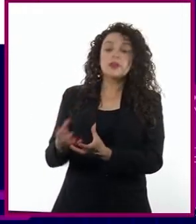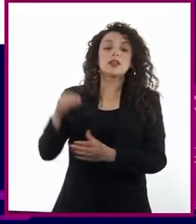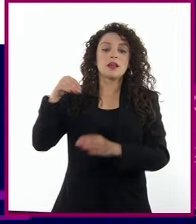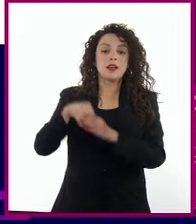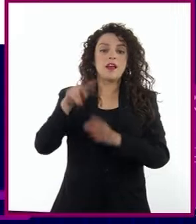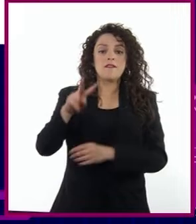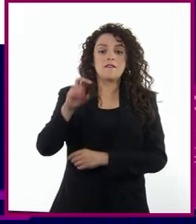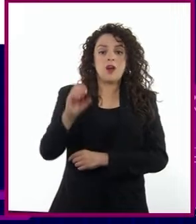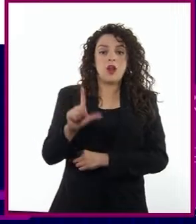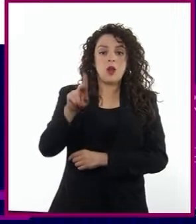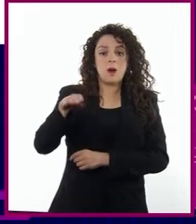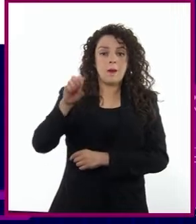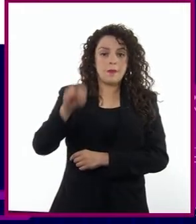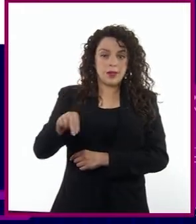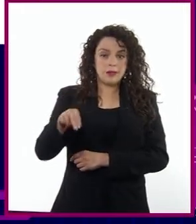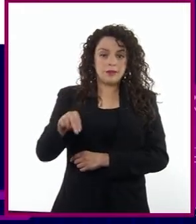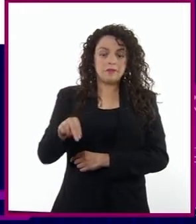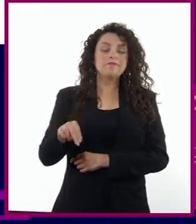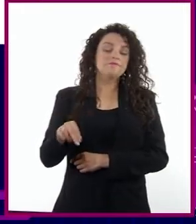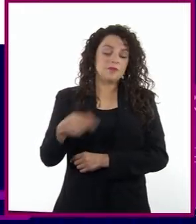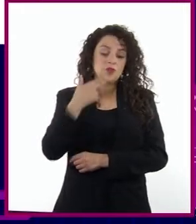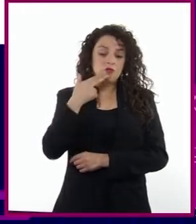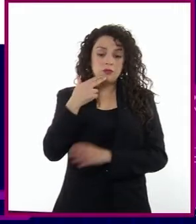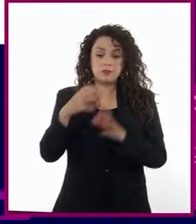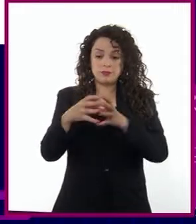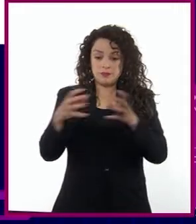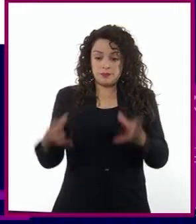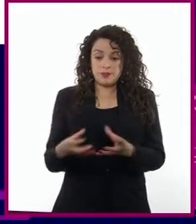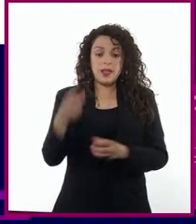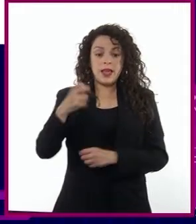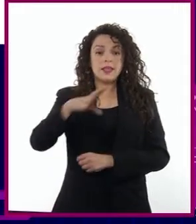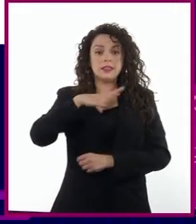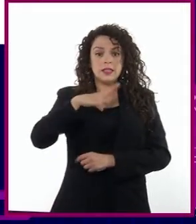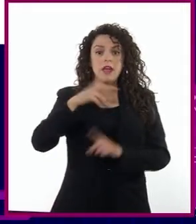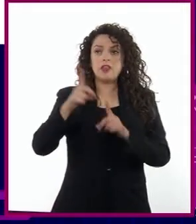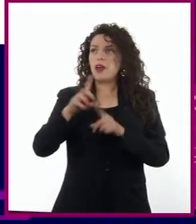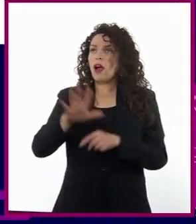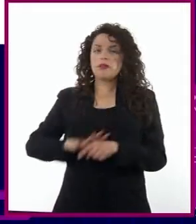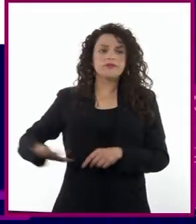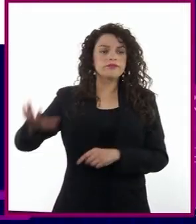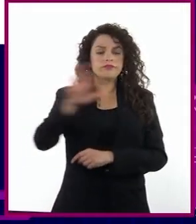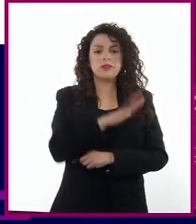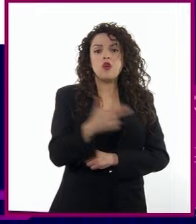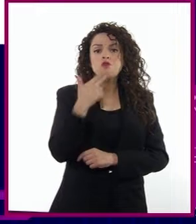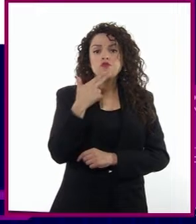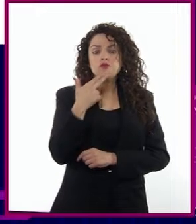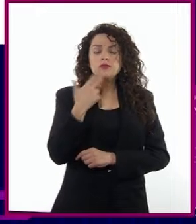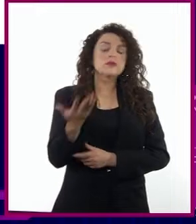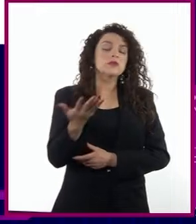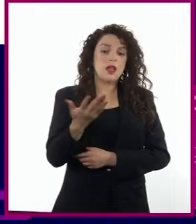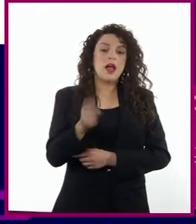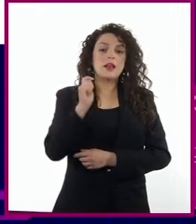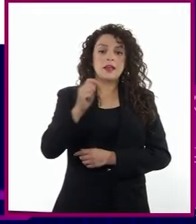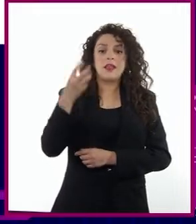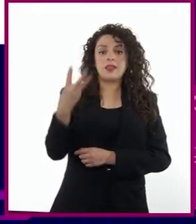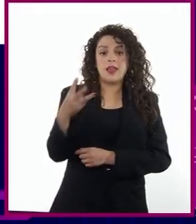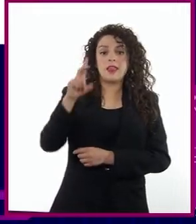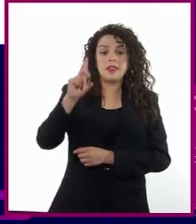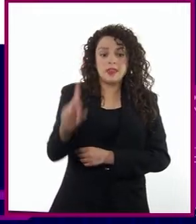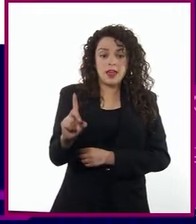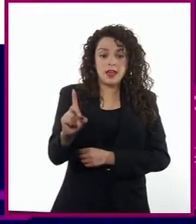éste ocupa. Los cuerpos geométricos existen en el espacio y son, por tanto, objetos